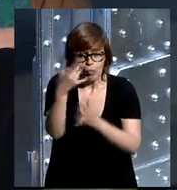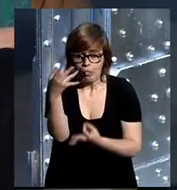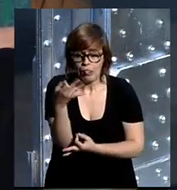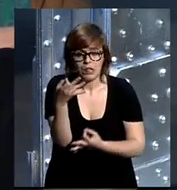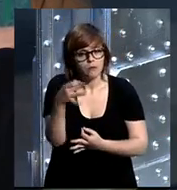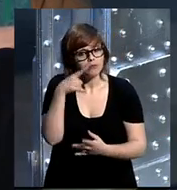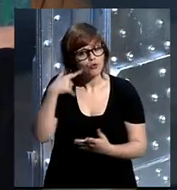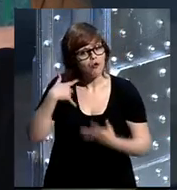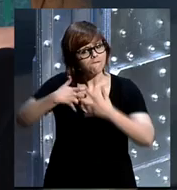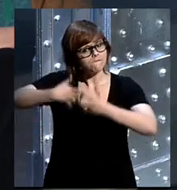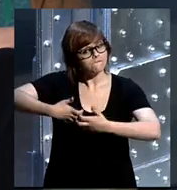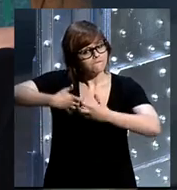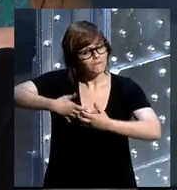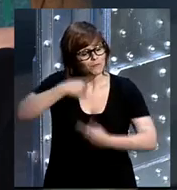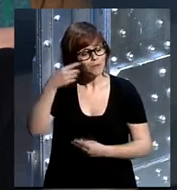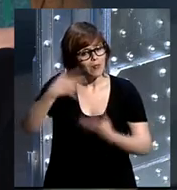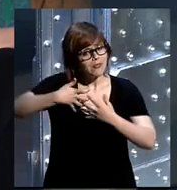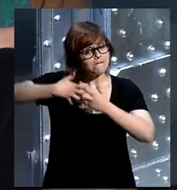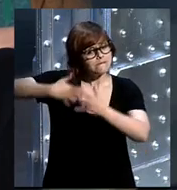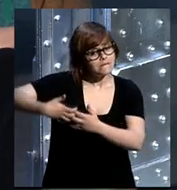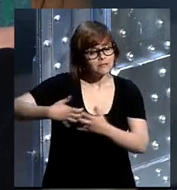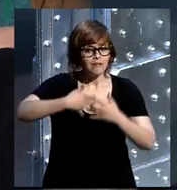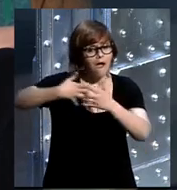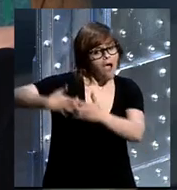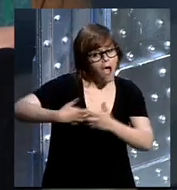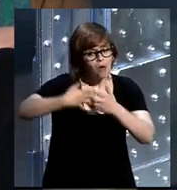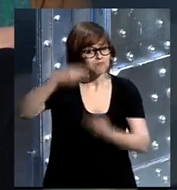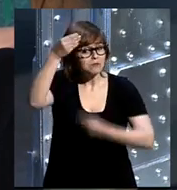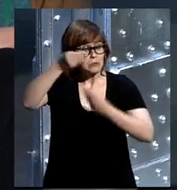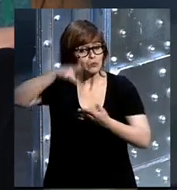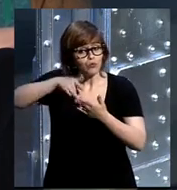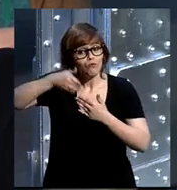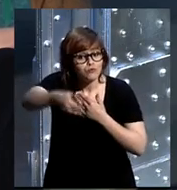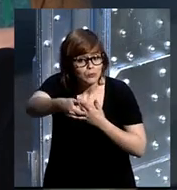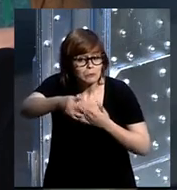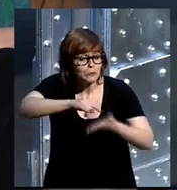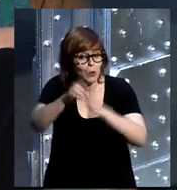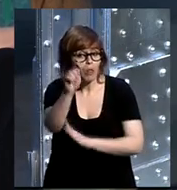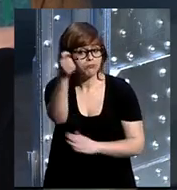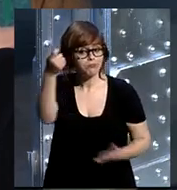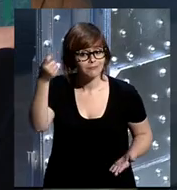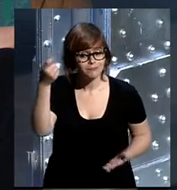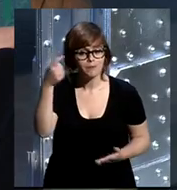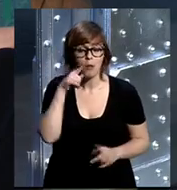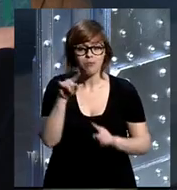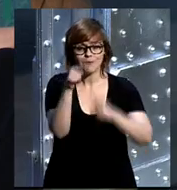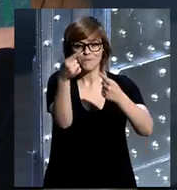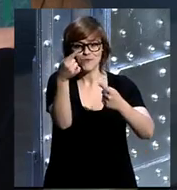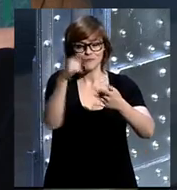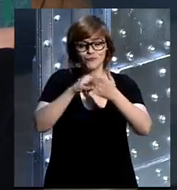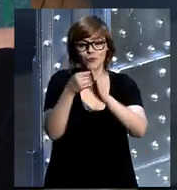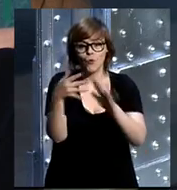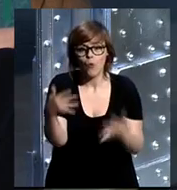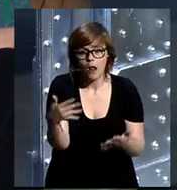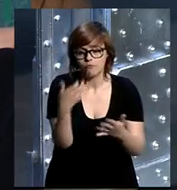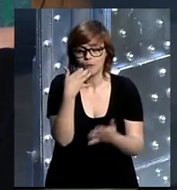esa confrontación, porque esa confrontación lleva a resolver cosas. Lo primero que resuelve, ¿qué es? Hombre, ya es hora que de forma